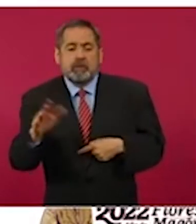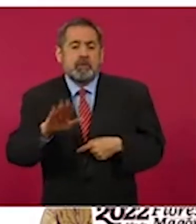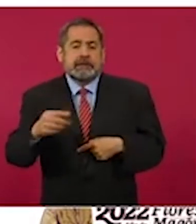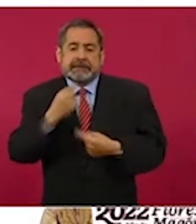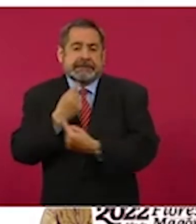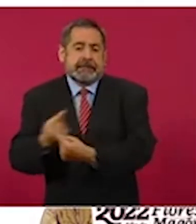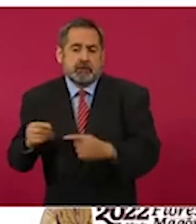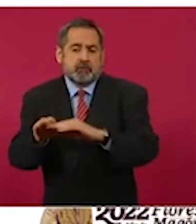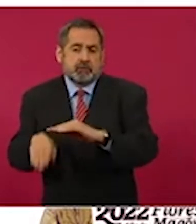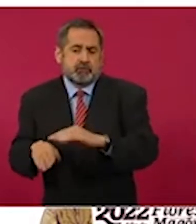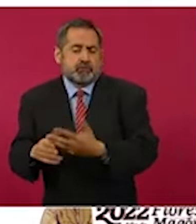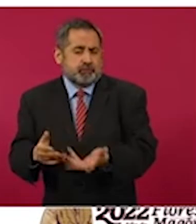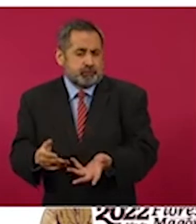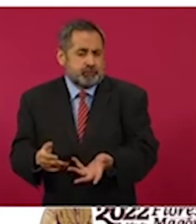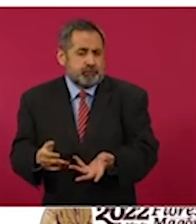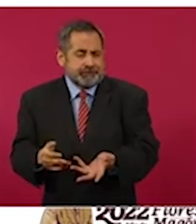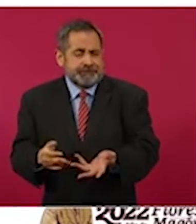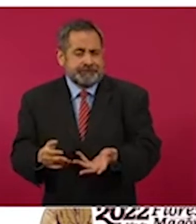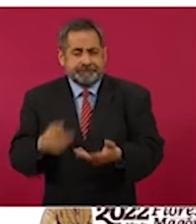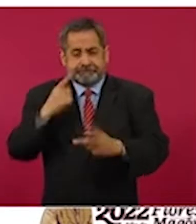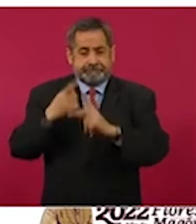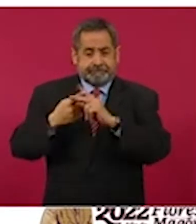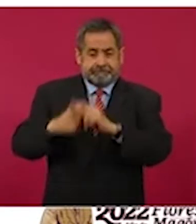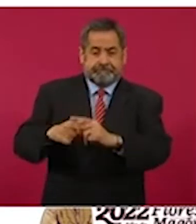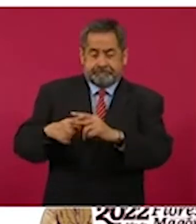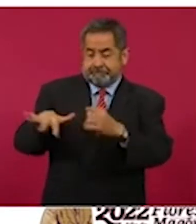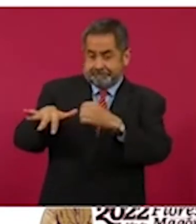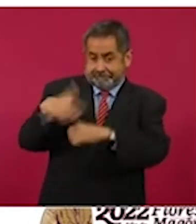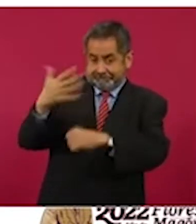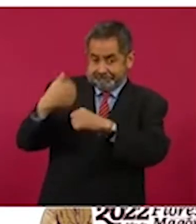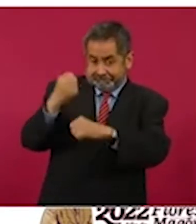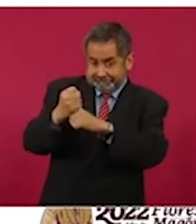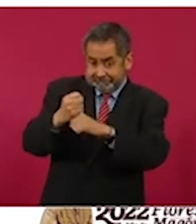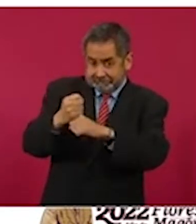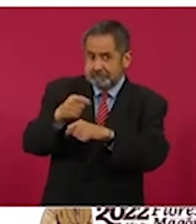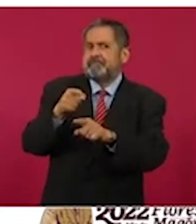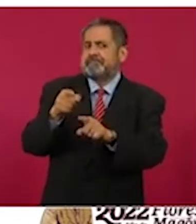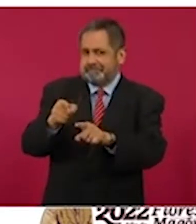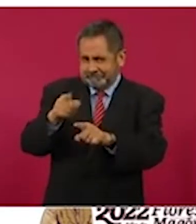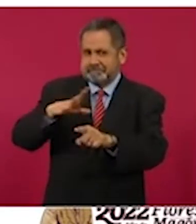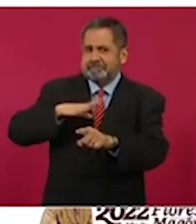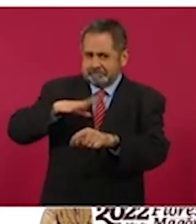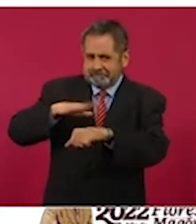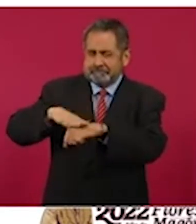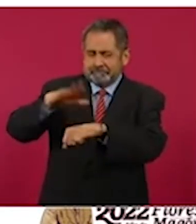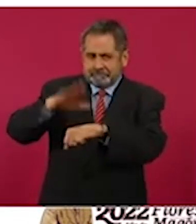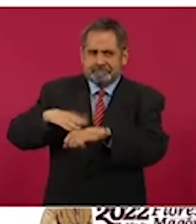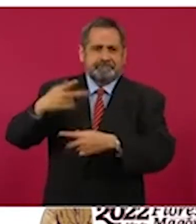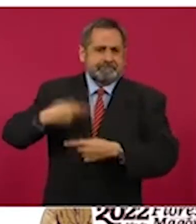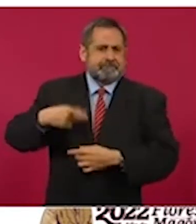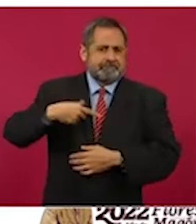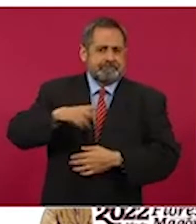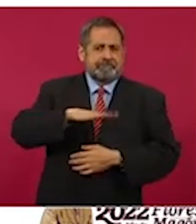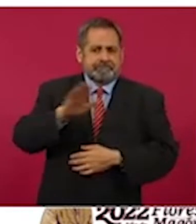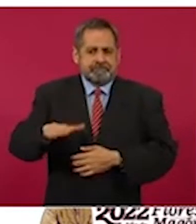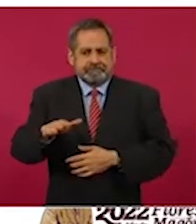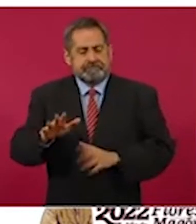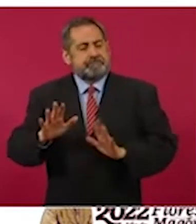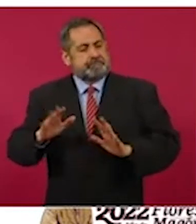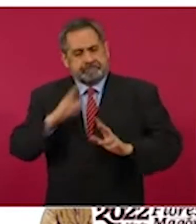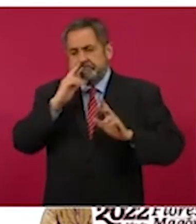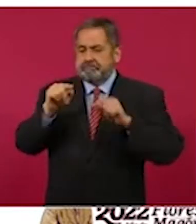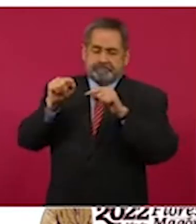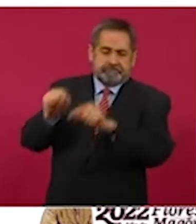este subgrupo pero a partir de los 15 años de edad empieza a aumentar un tanto más llega a ser